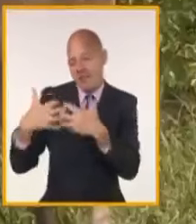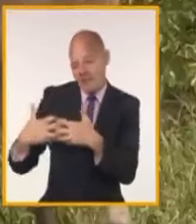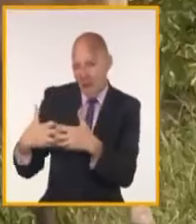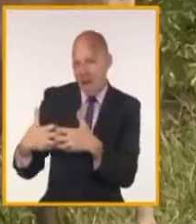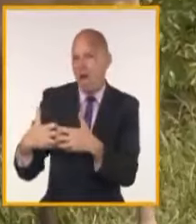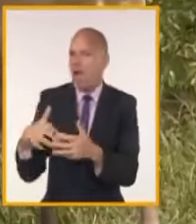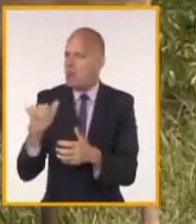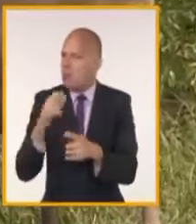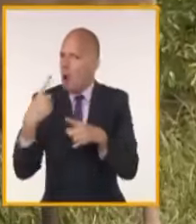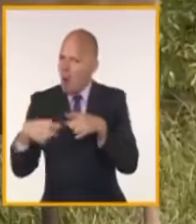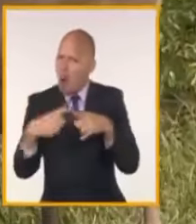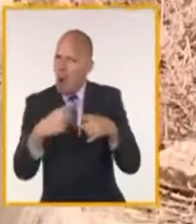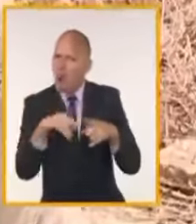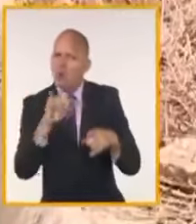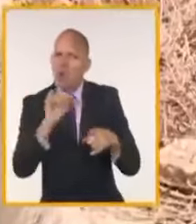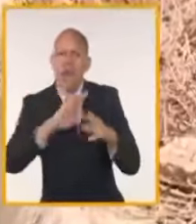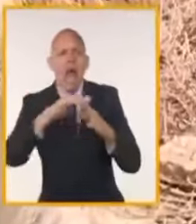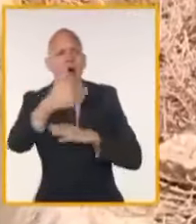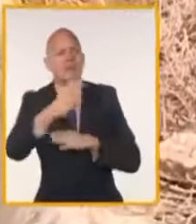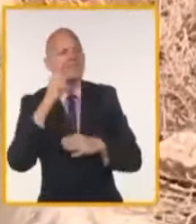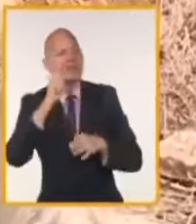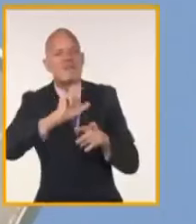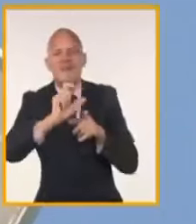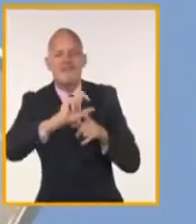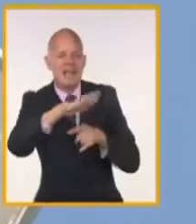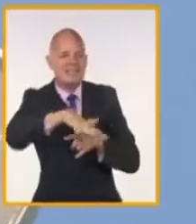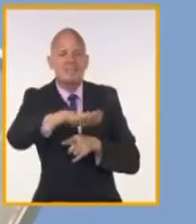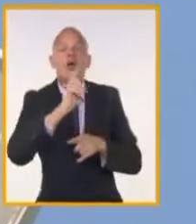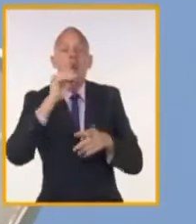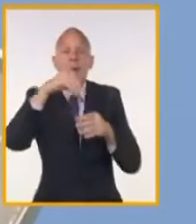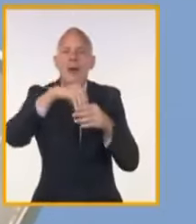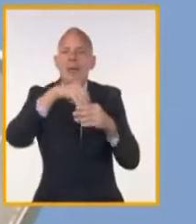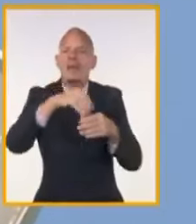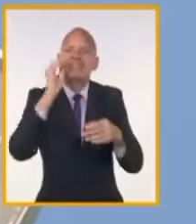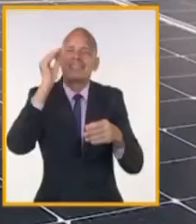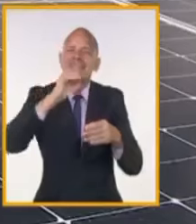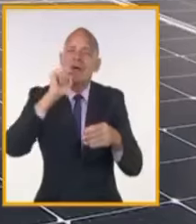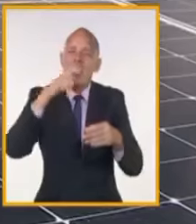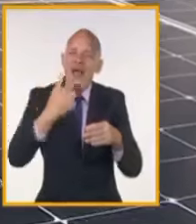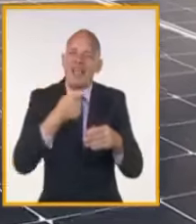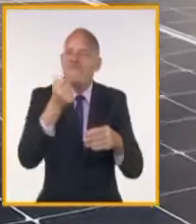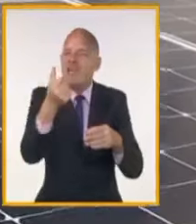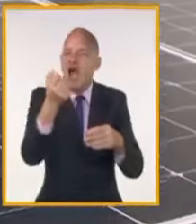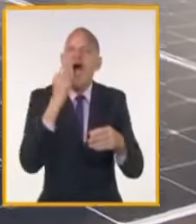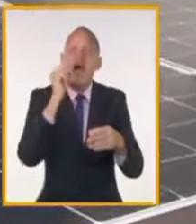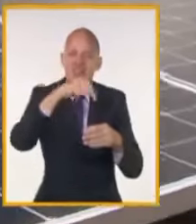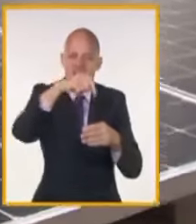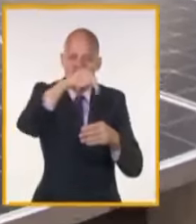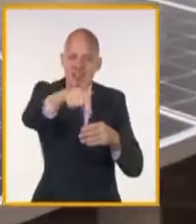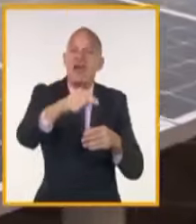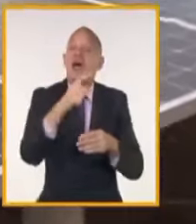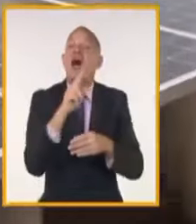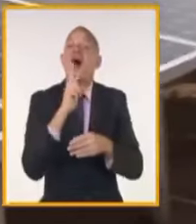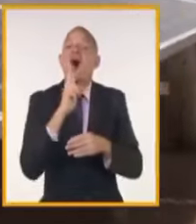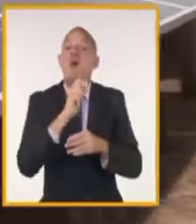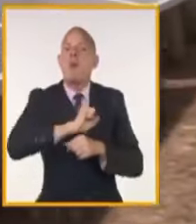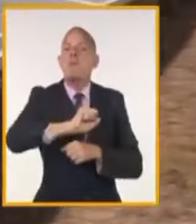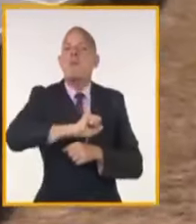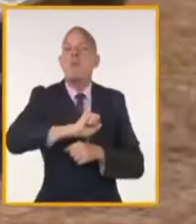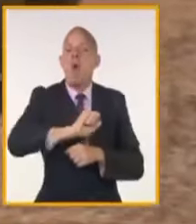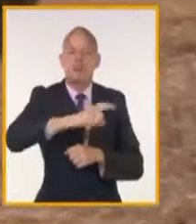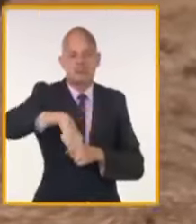una un área determinada de frijol experiencias y resultados destacan el